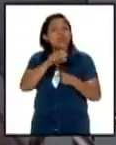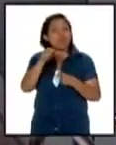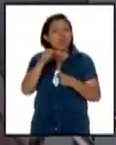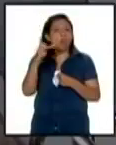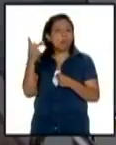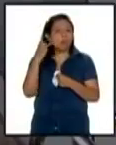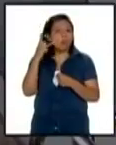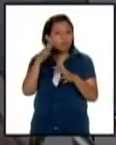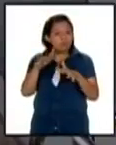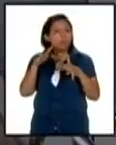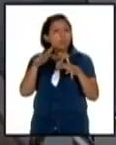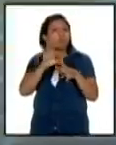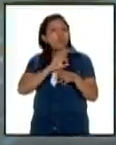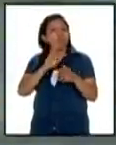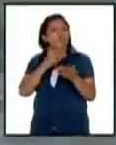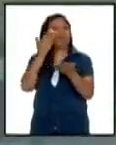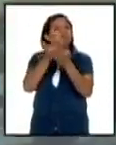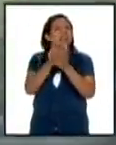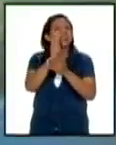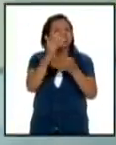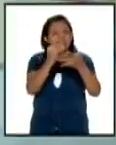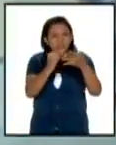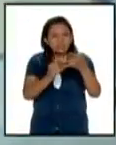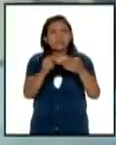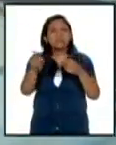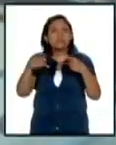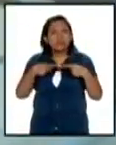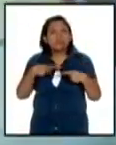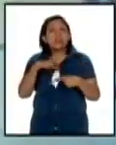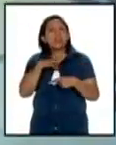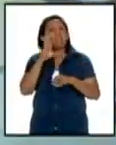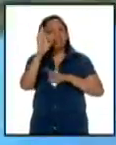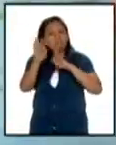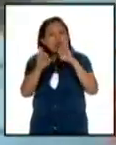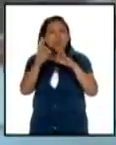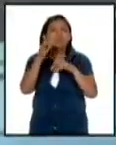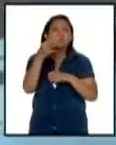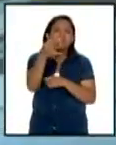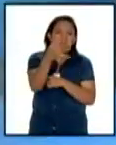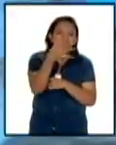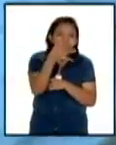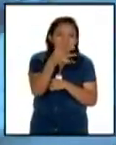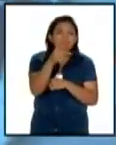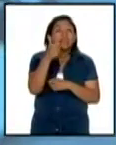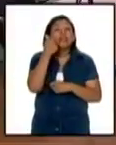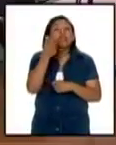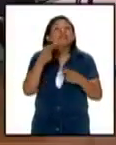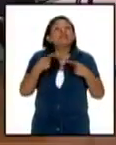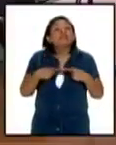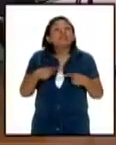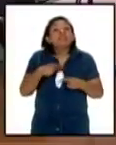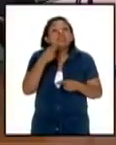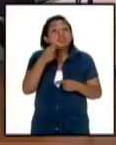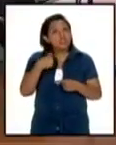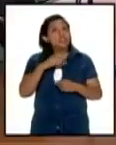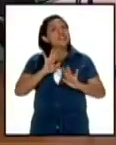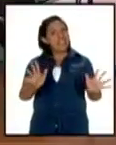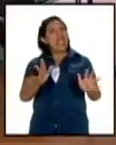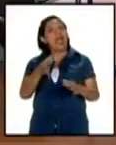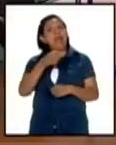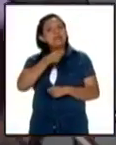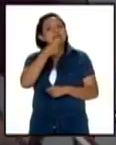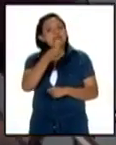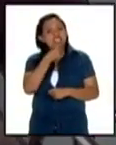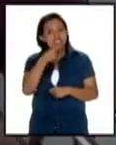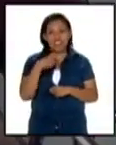pues tenga mejores opciones, inclusive de tratamientos, de medicamentos. Lo que queremos es que la gente diga, ya soy viejo, ya